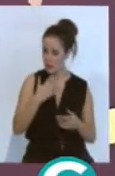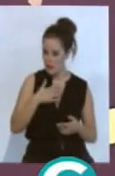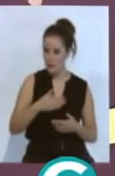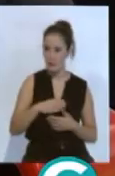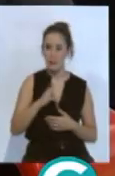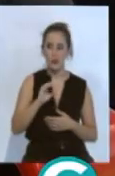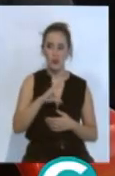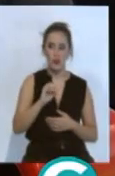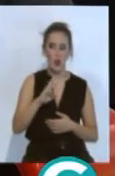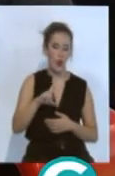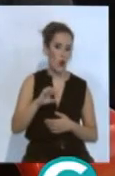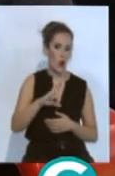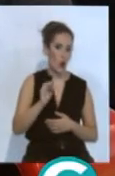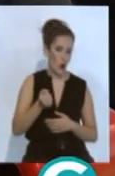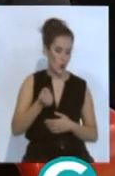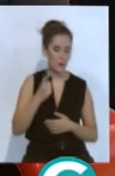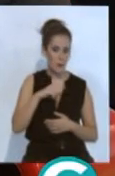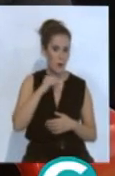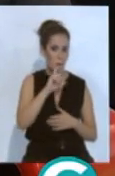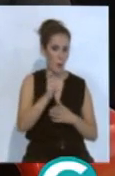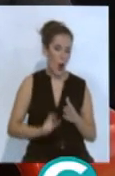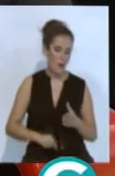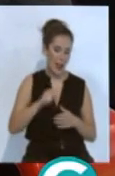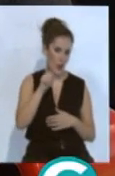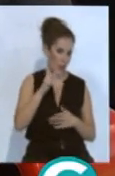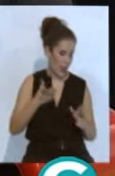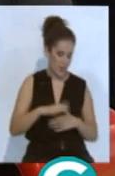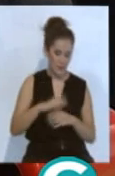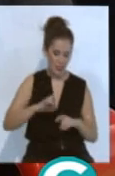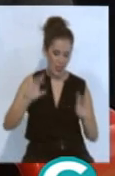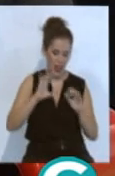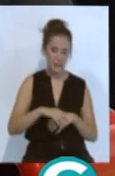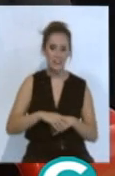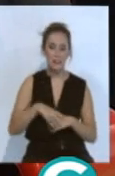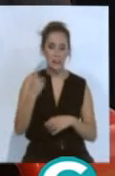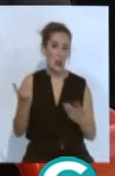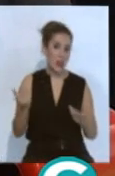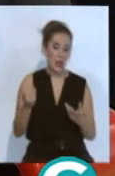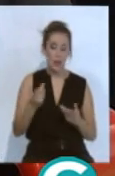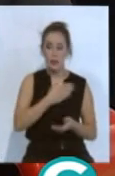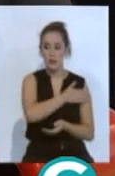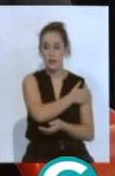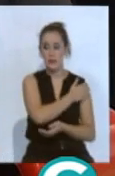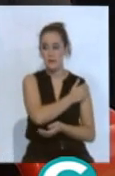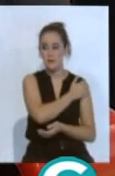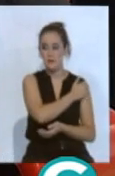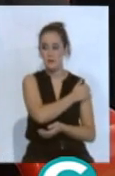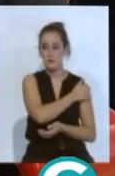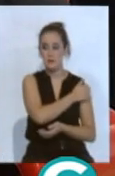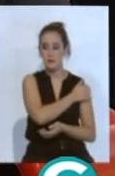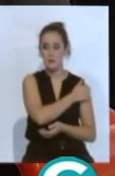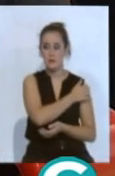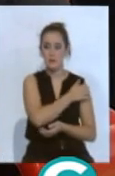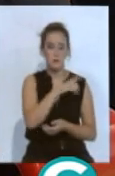Cocoroco, hay palabras, un vocabulario ahí... Especial. Especial. Y entonces, pues, creo que hemos dado con